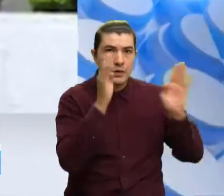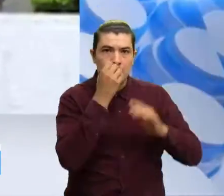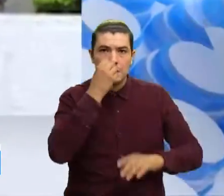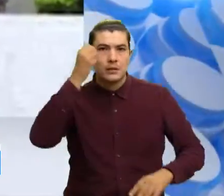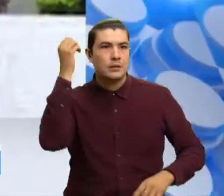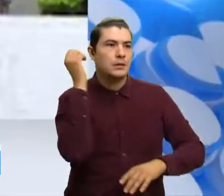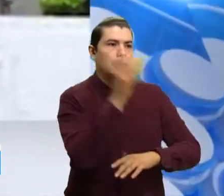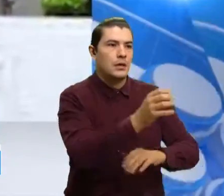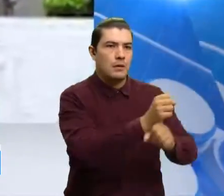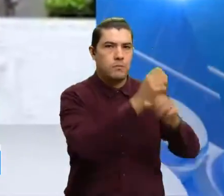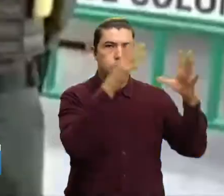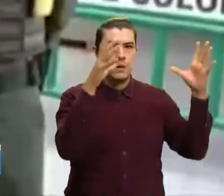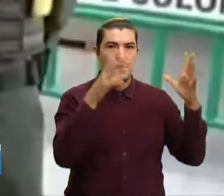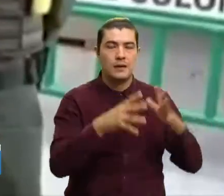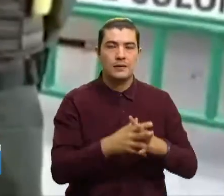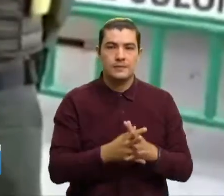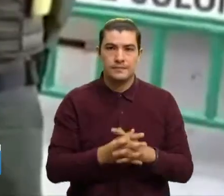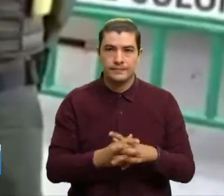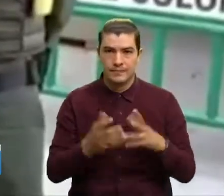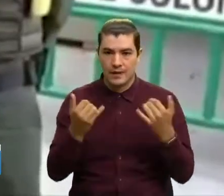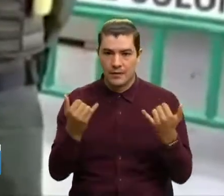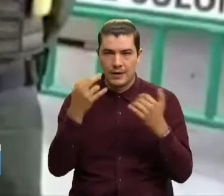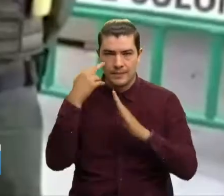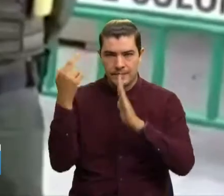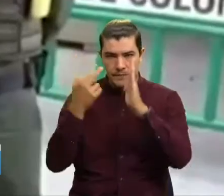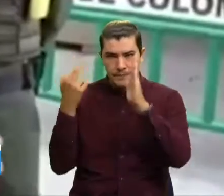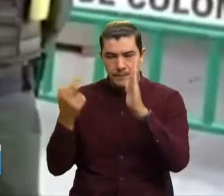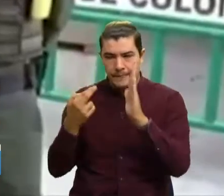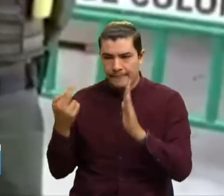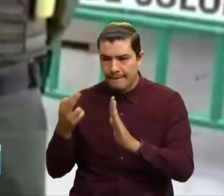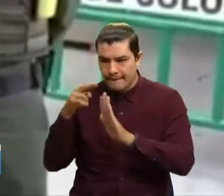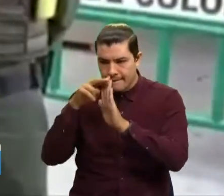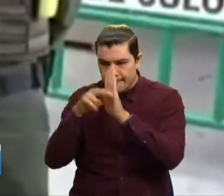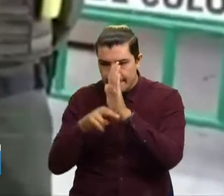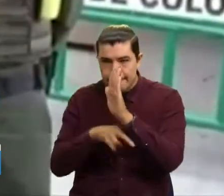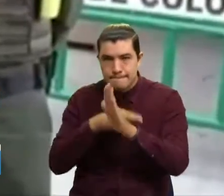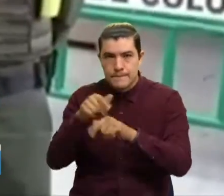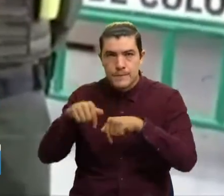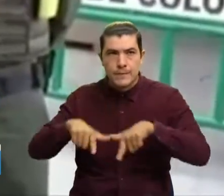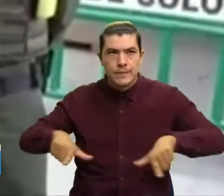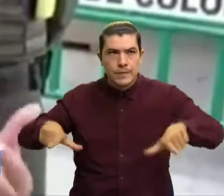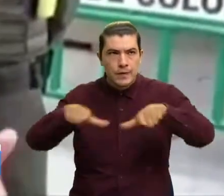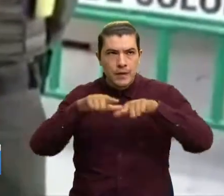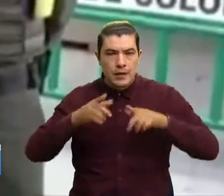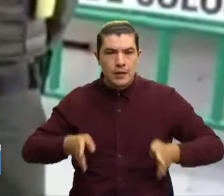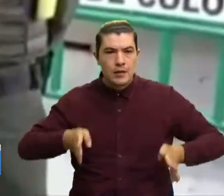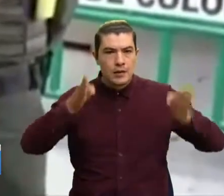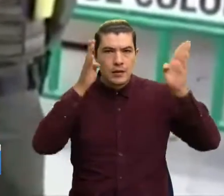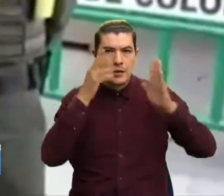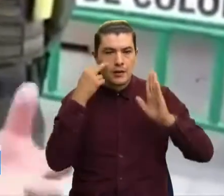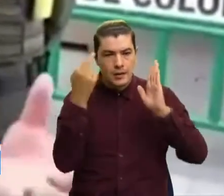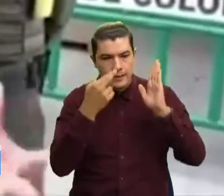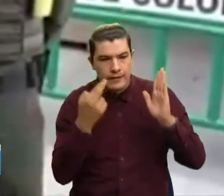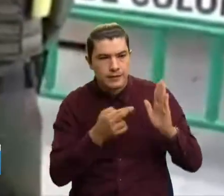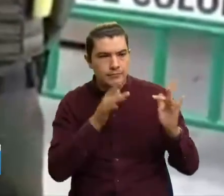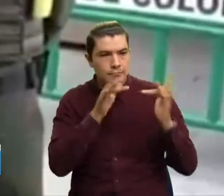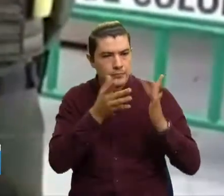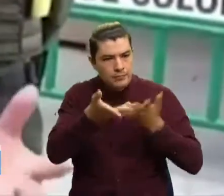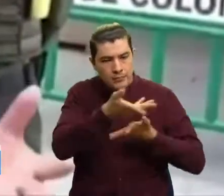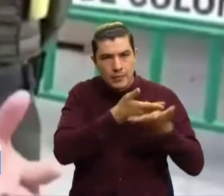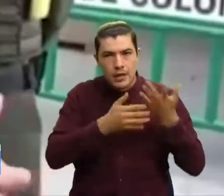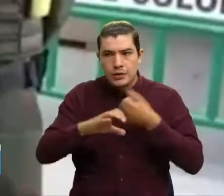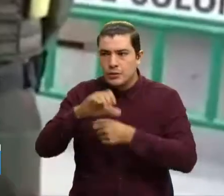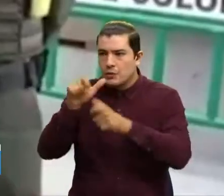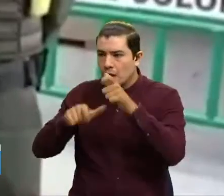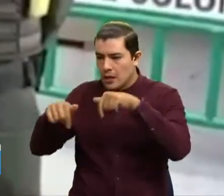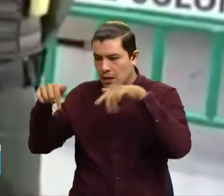artefacto explosivo. Estamos verificando las novedades en este momento, nuestras instalaciones, nuestro personal, los ciudadanos aquí del sector